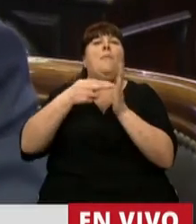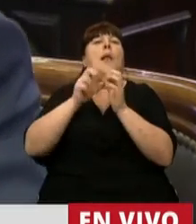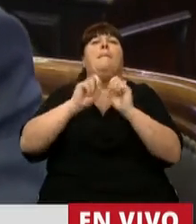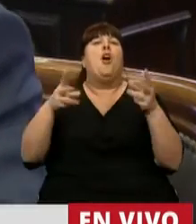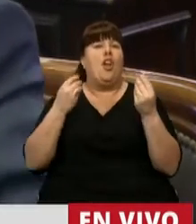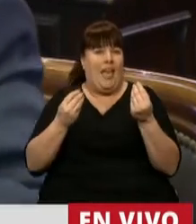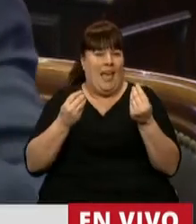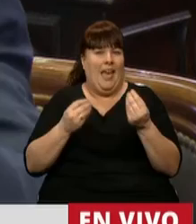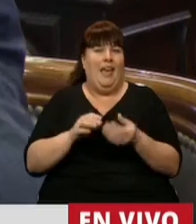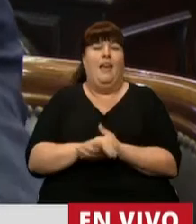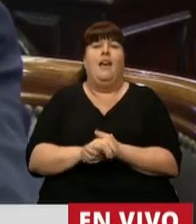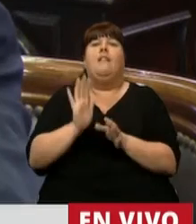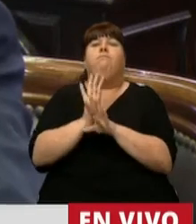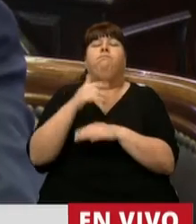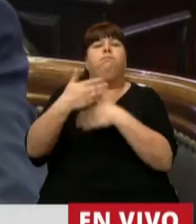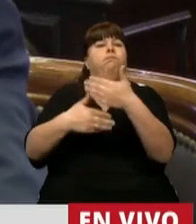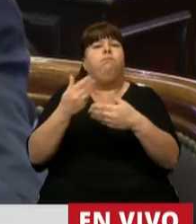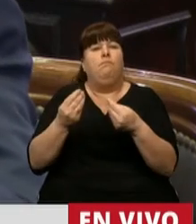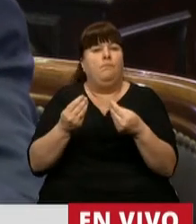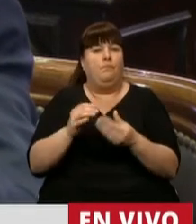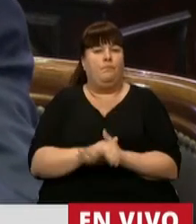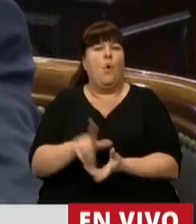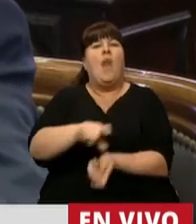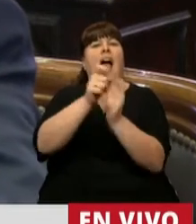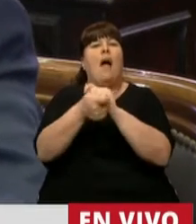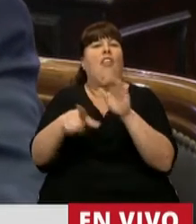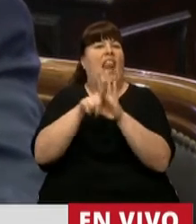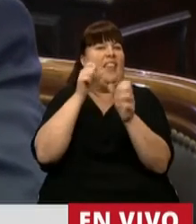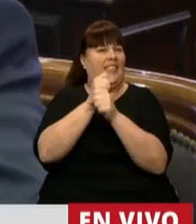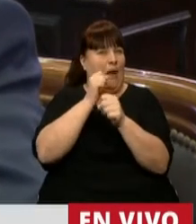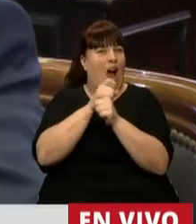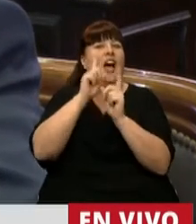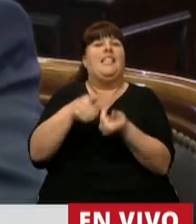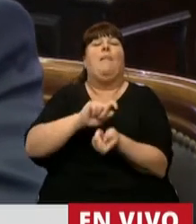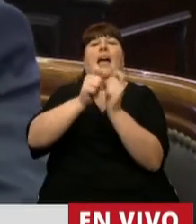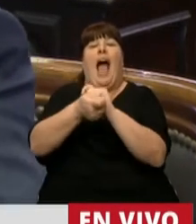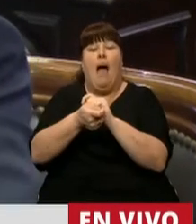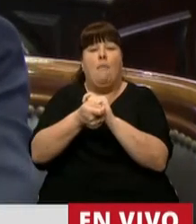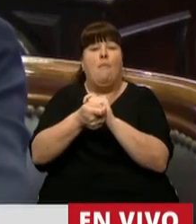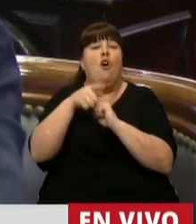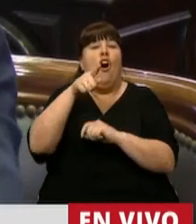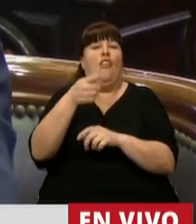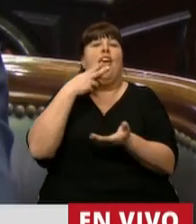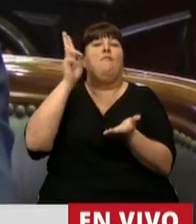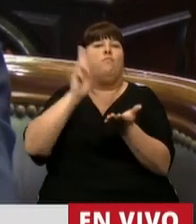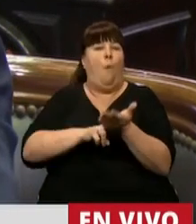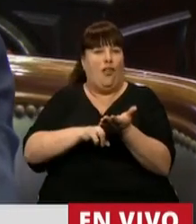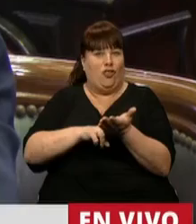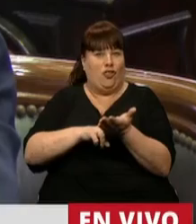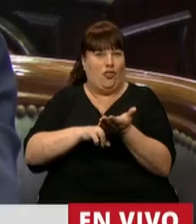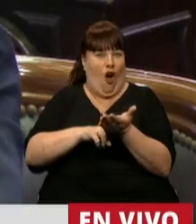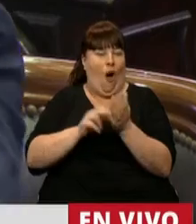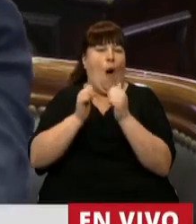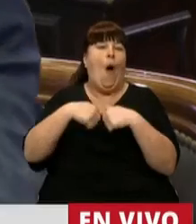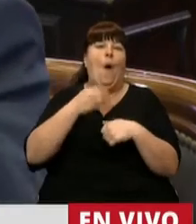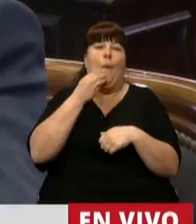serio era que se estaba llevando adelante una reforma laboral y una reforma de los impuestos de